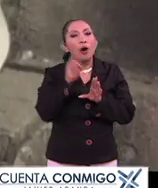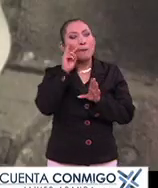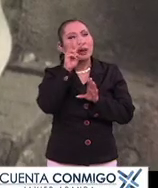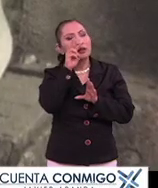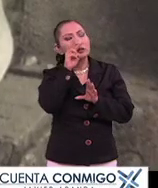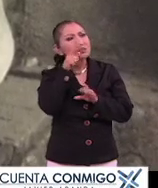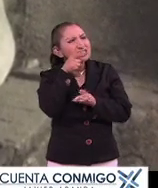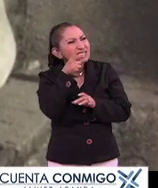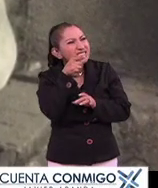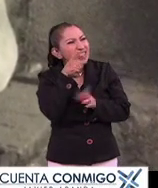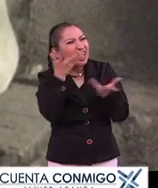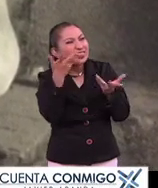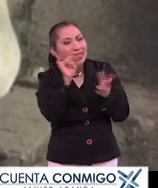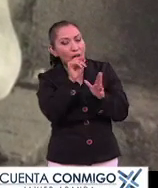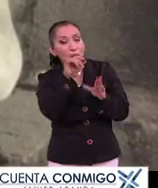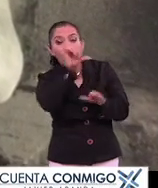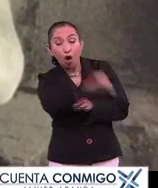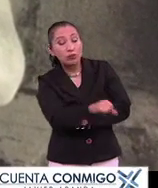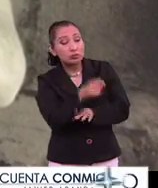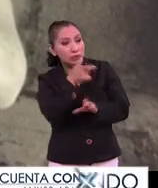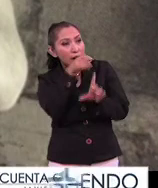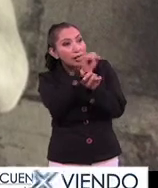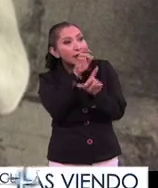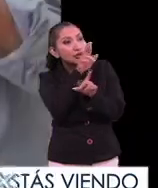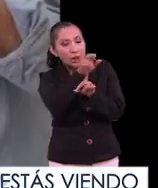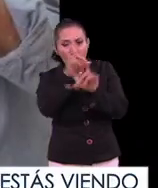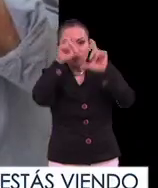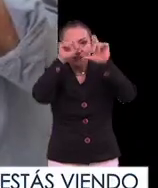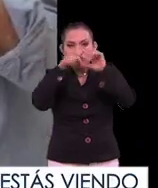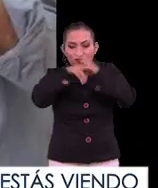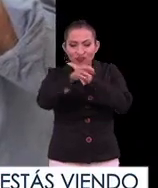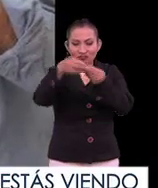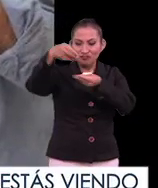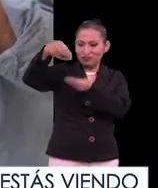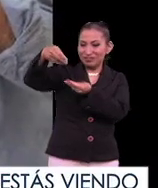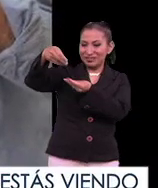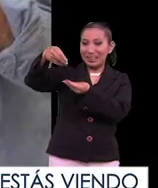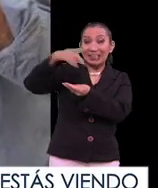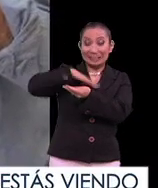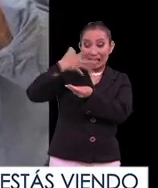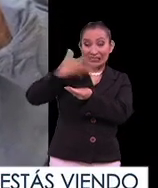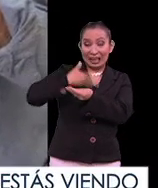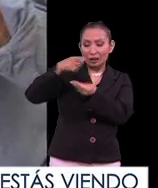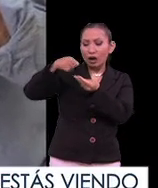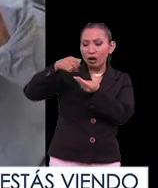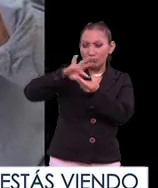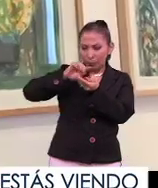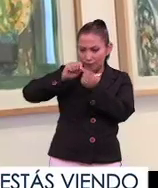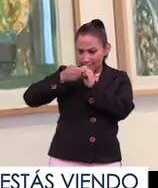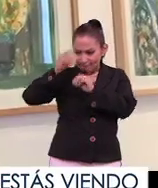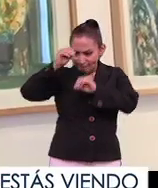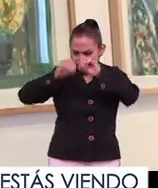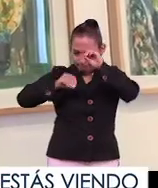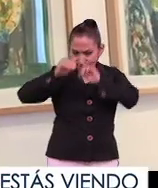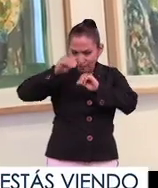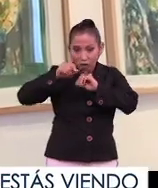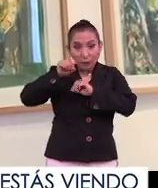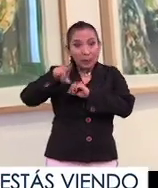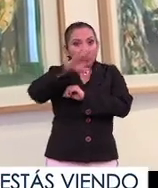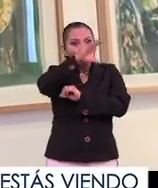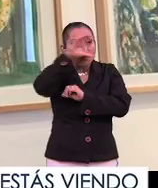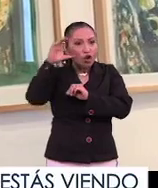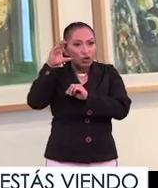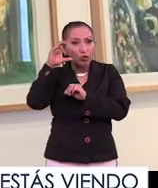él este asunto de la inmediatez del resultado, ¿no? Y una vez que la tiene, cómo empieza a trabajar sobre